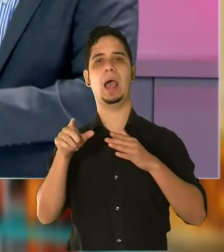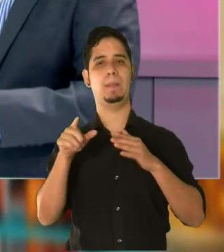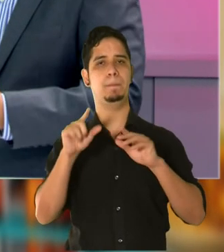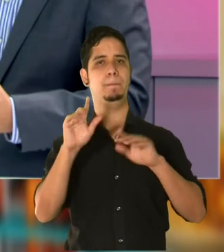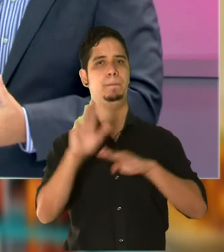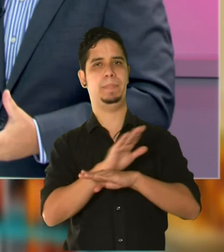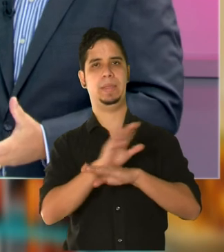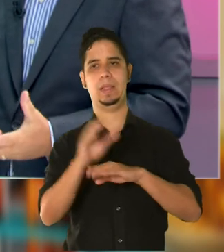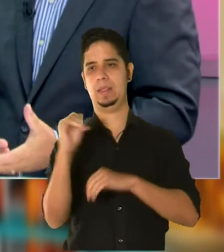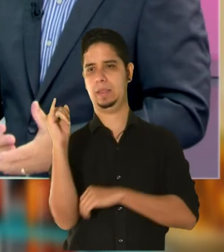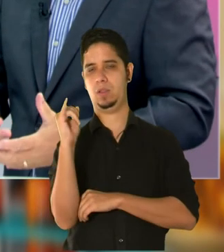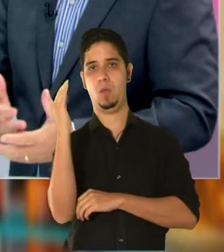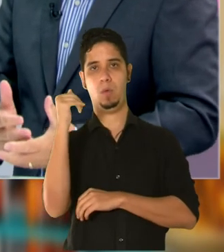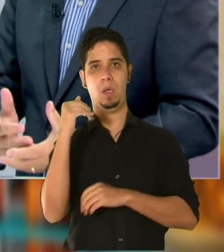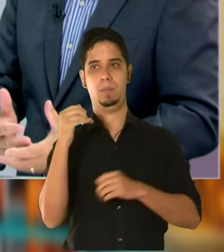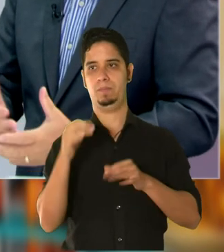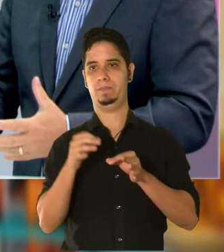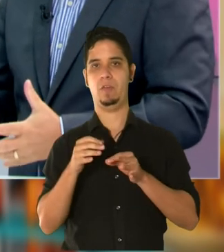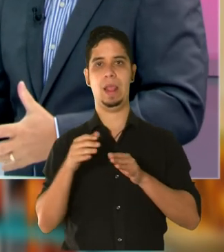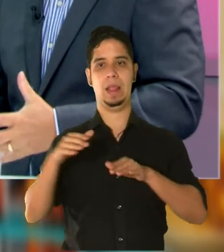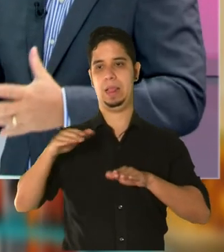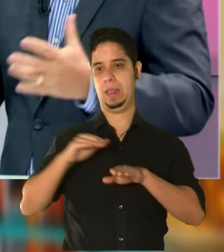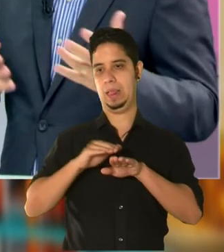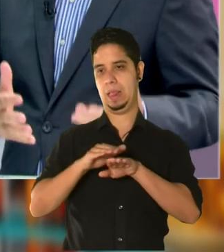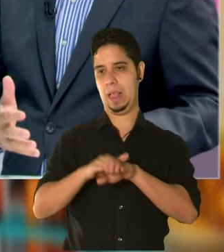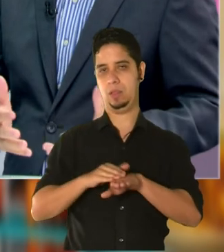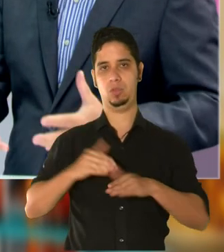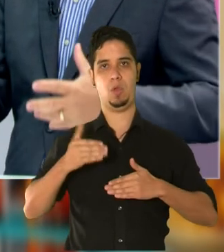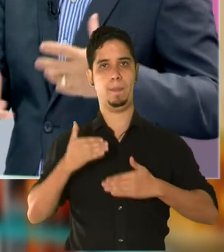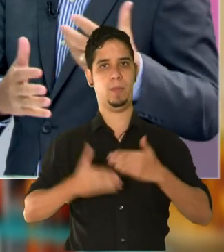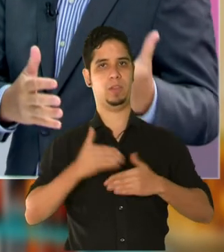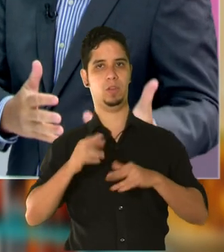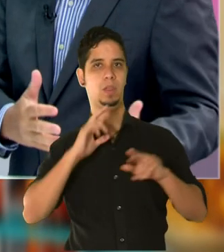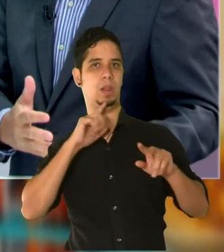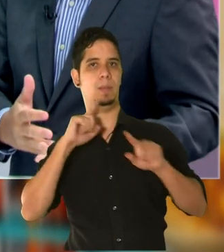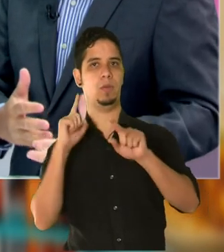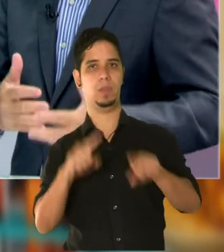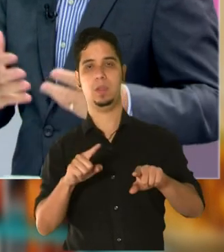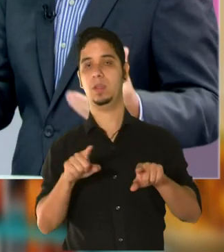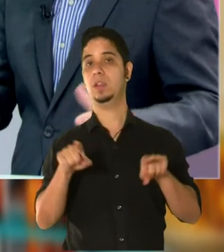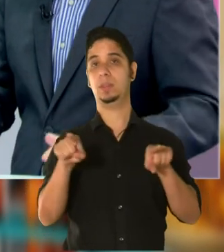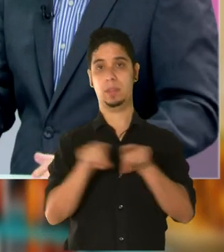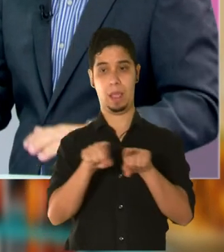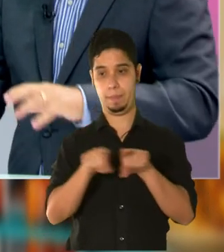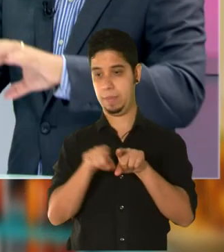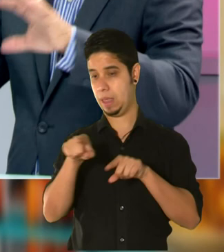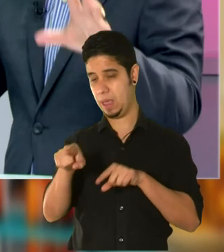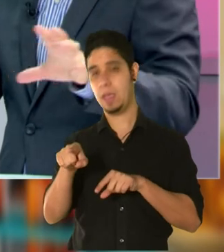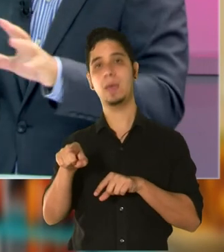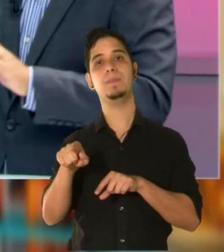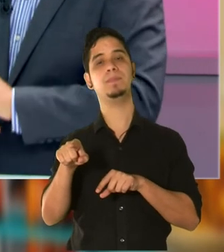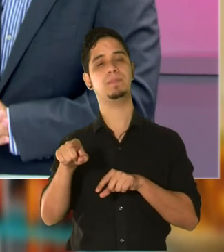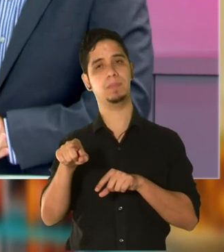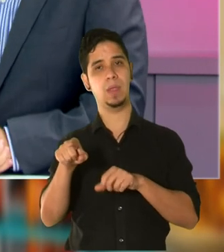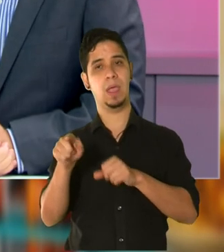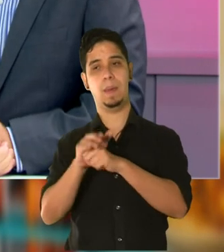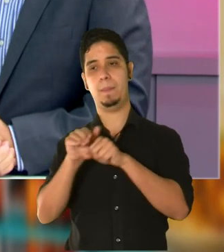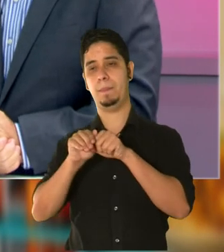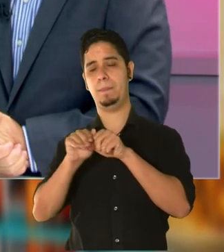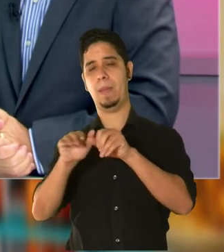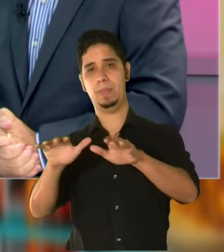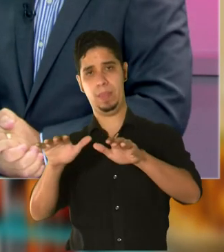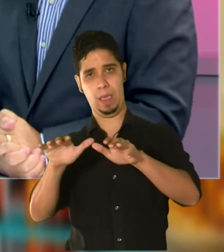responder a las personas que estaban aseguradas entonces luego viene esta pandemia que muchas personas también se quedan sin trabajo no pueden trabajar y se complica un poco el escenario